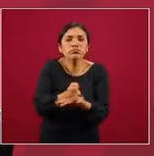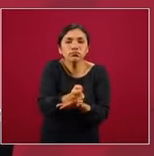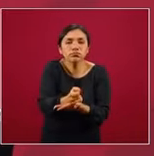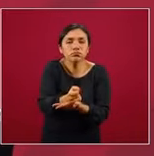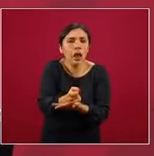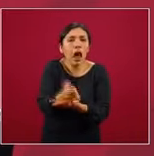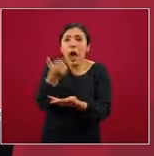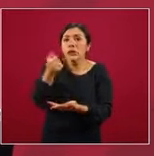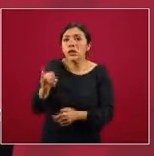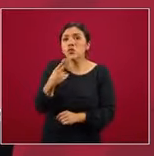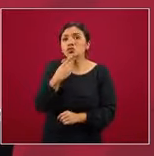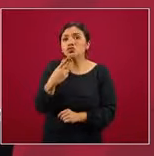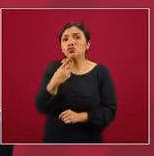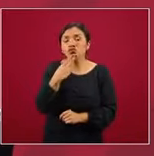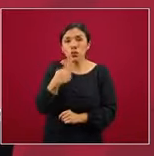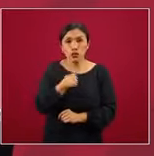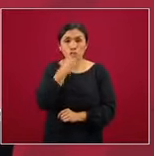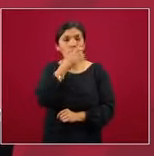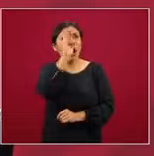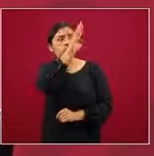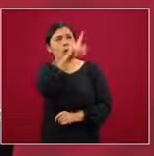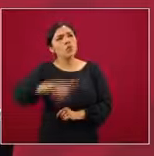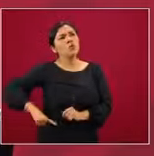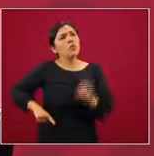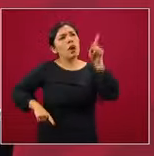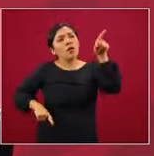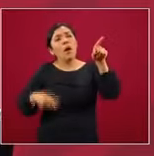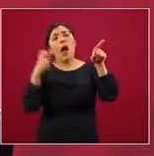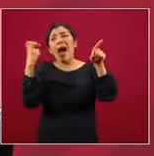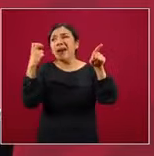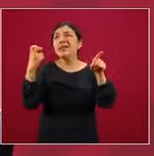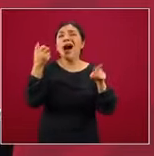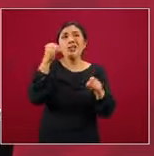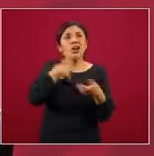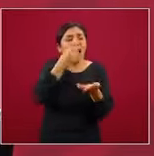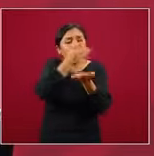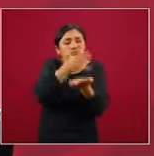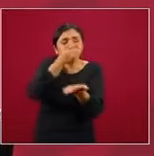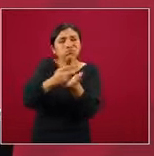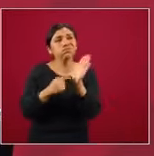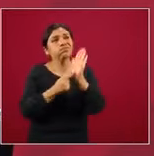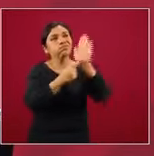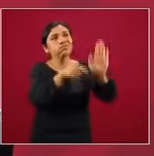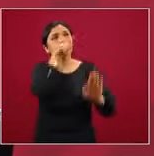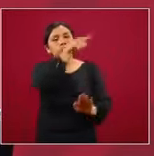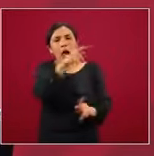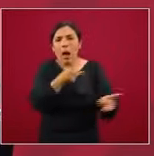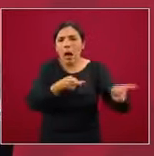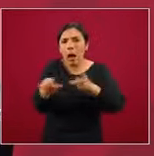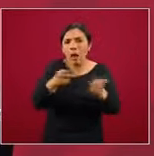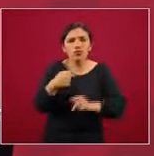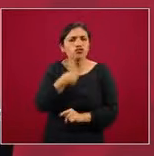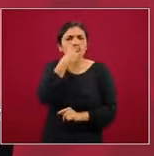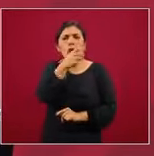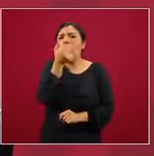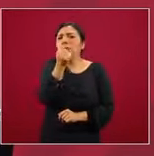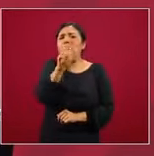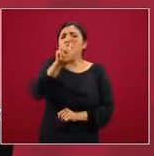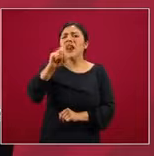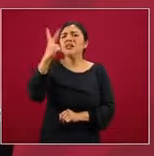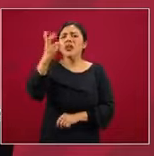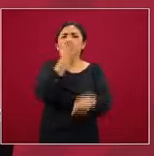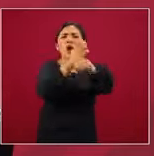instrumento técnico. Nosotros le decimos a los gobiernos estatales, esto es lo que identifico en tu entidad, y se lo decimos a los 32.